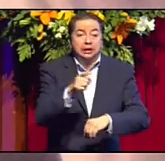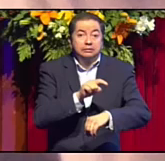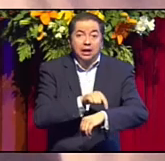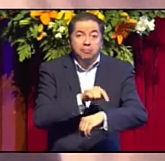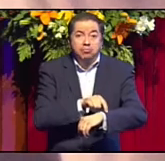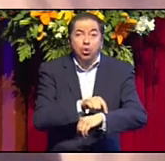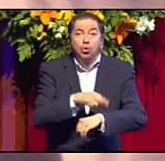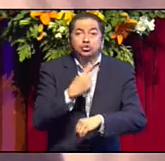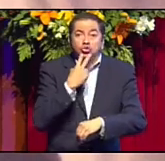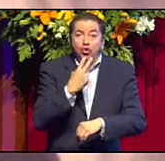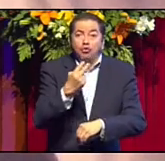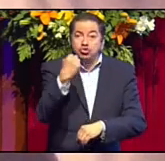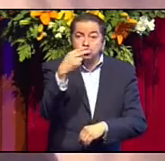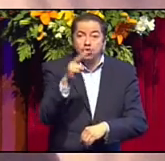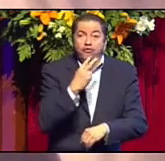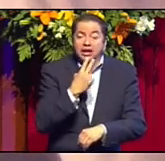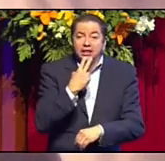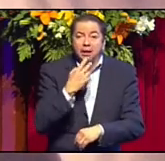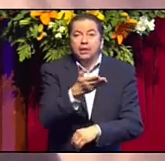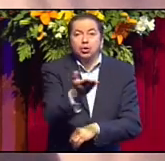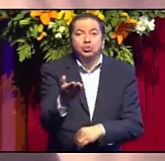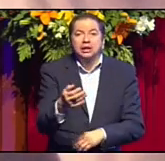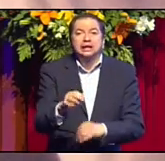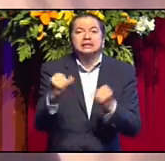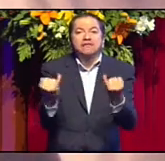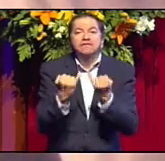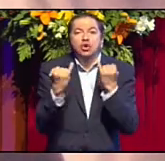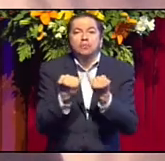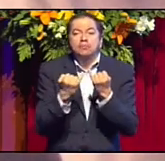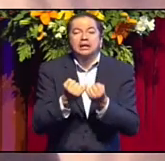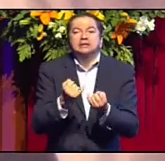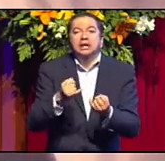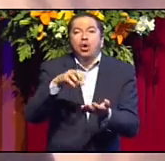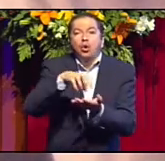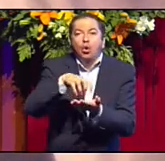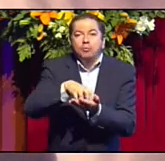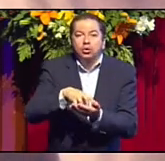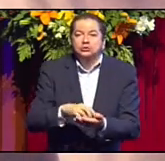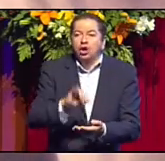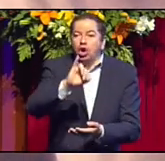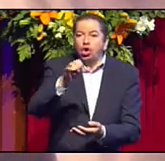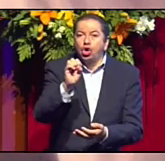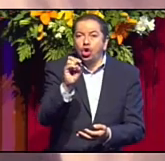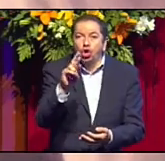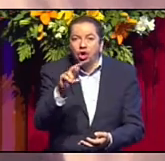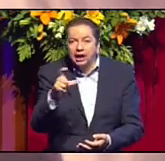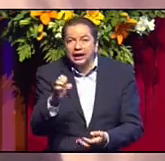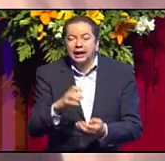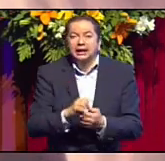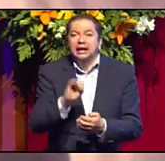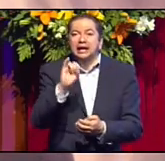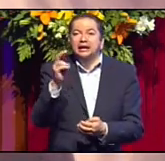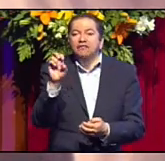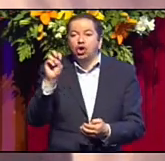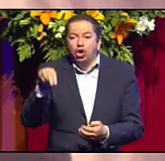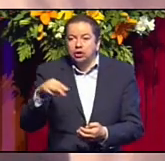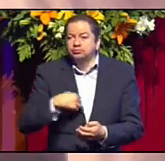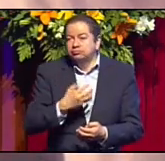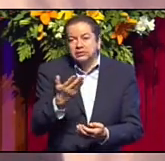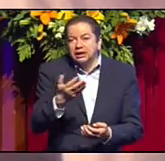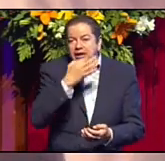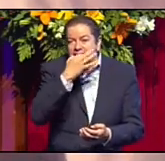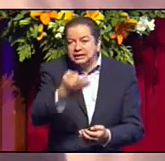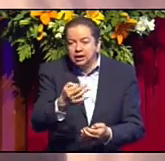vida a tener mayores antecedentes en nuestra comuna. Tanto a Jorge como a Iván, como Ivonne, ¿qué les puedo decir?